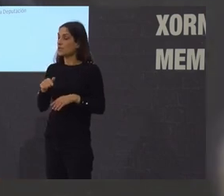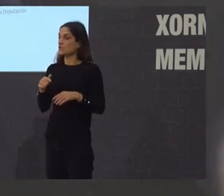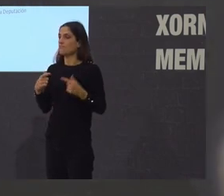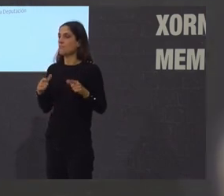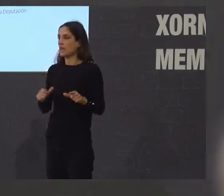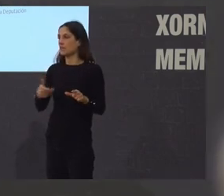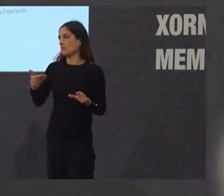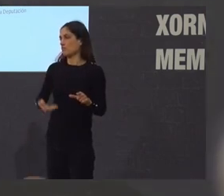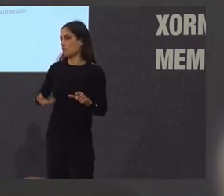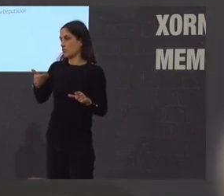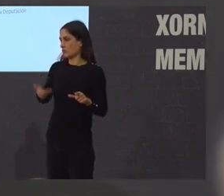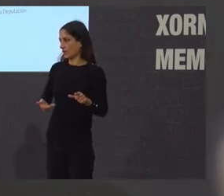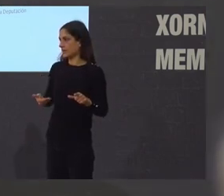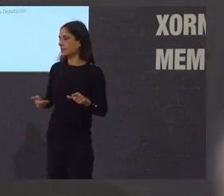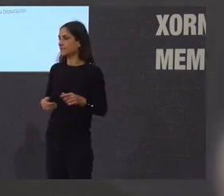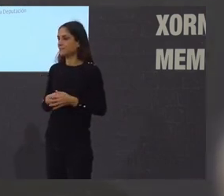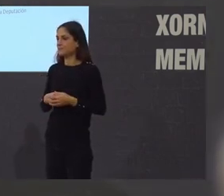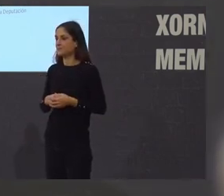en esta